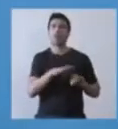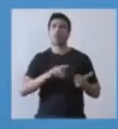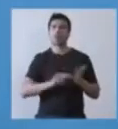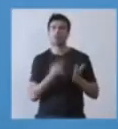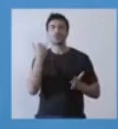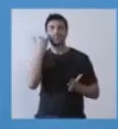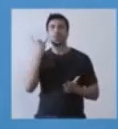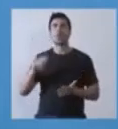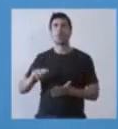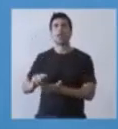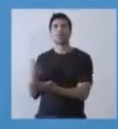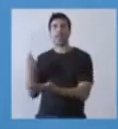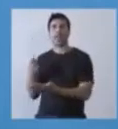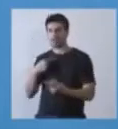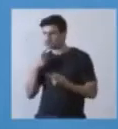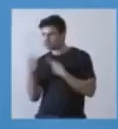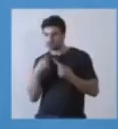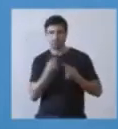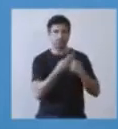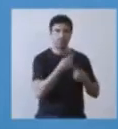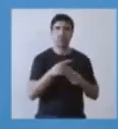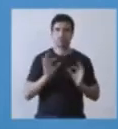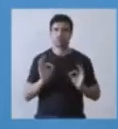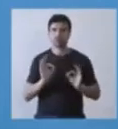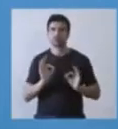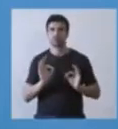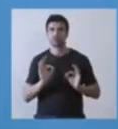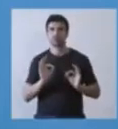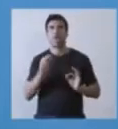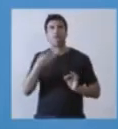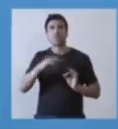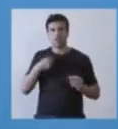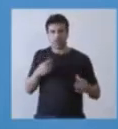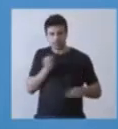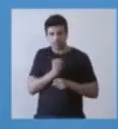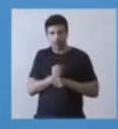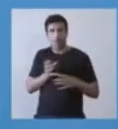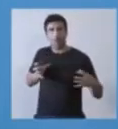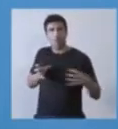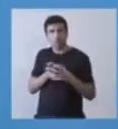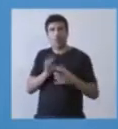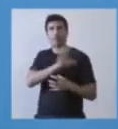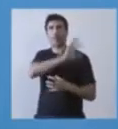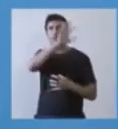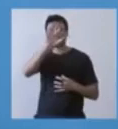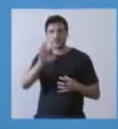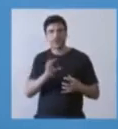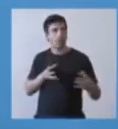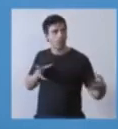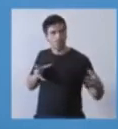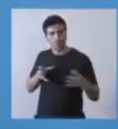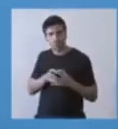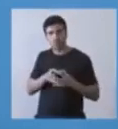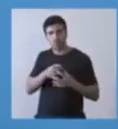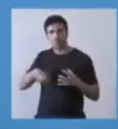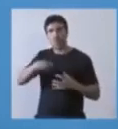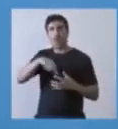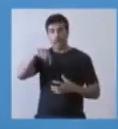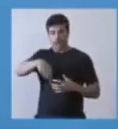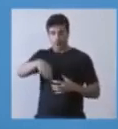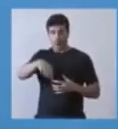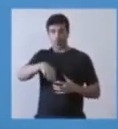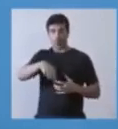situación reitero bastante difícil y que tenemos que cooperar entre los distintos estados provinciales y en eso estamos trabajando en el día de hoy vamos